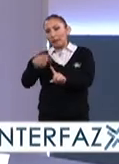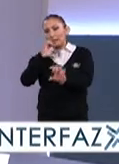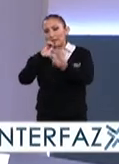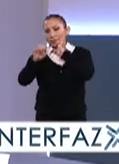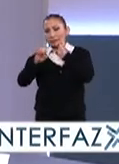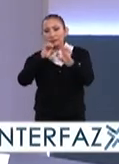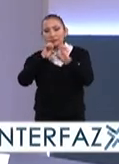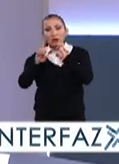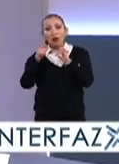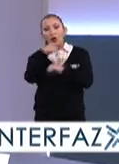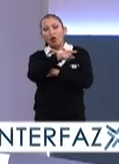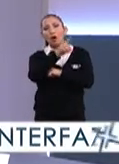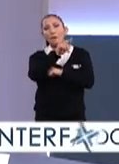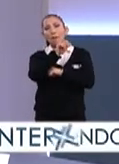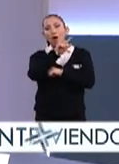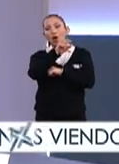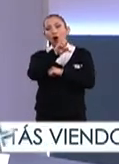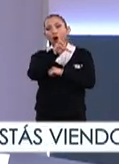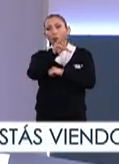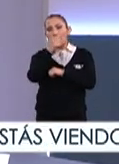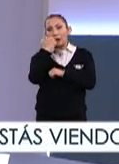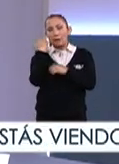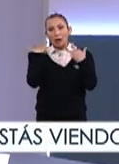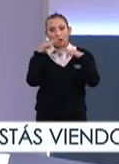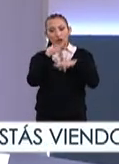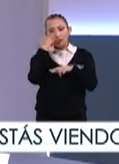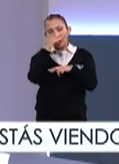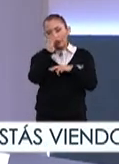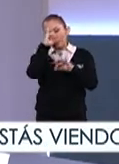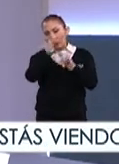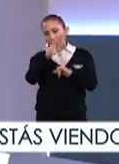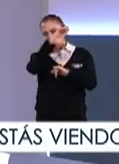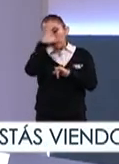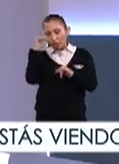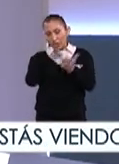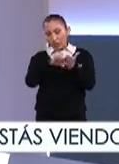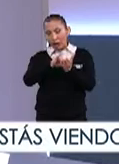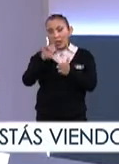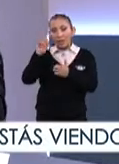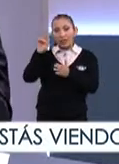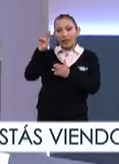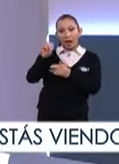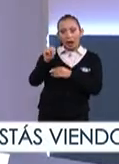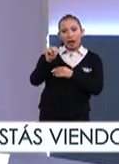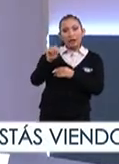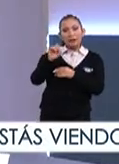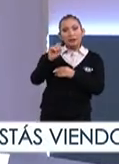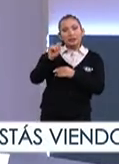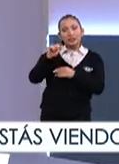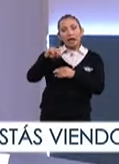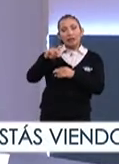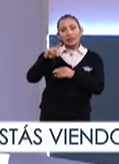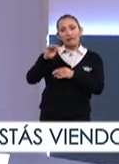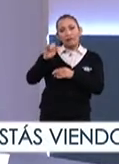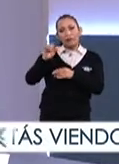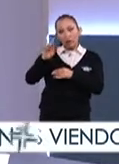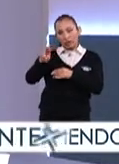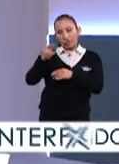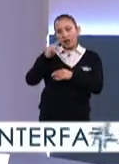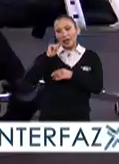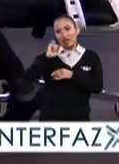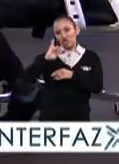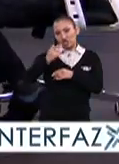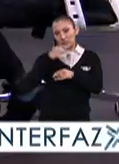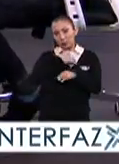esta entrevista con Paul Owen, profesor de la Escuela de Imagen y Fotografía de la Universidad de Nueva York, y Dan Sanford, integrante de